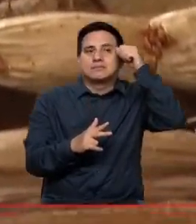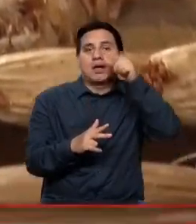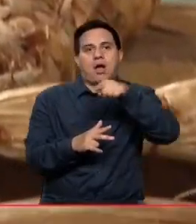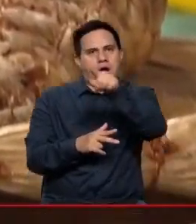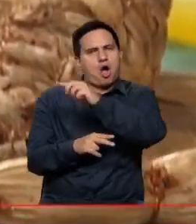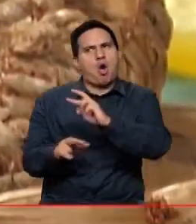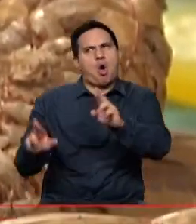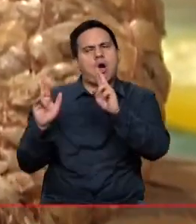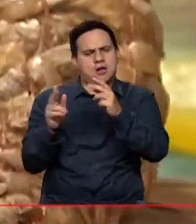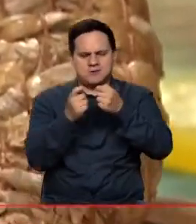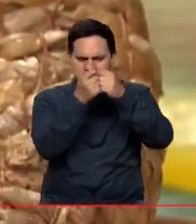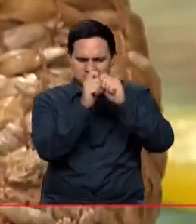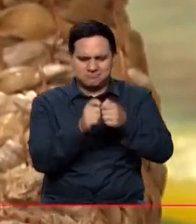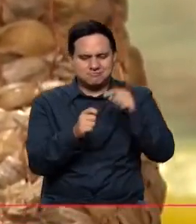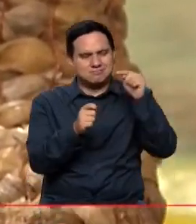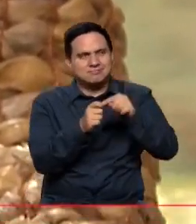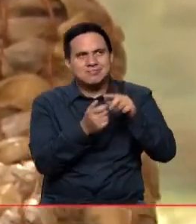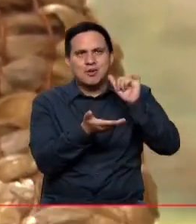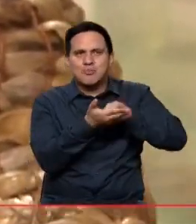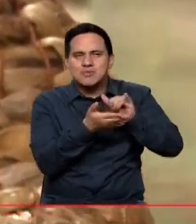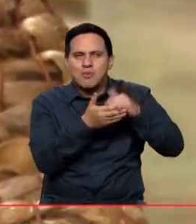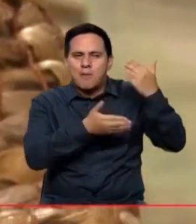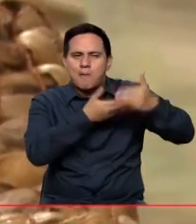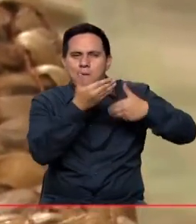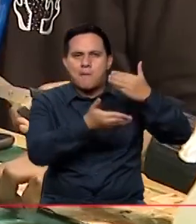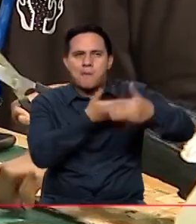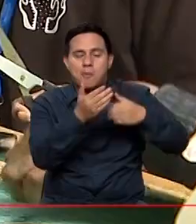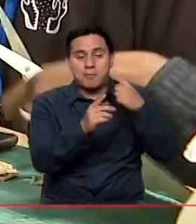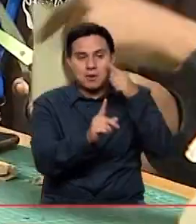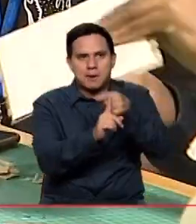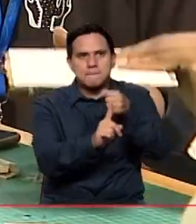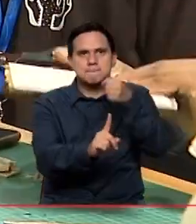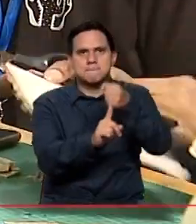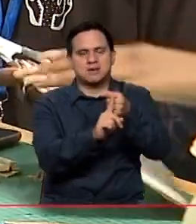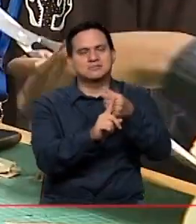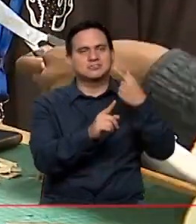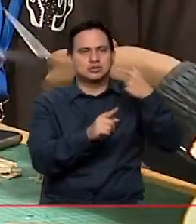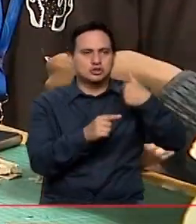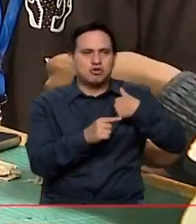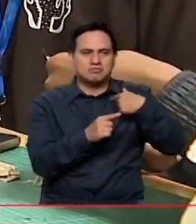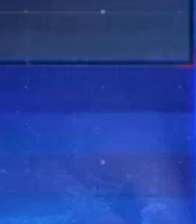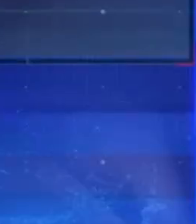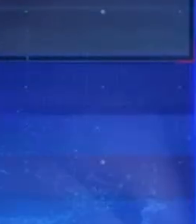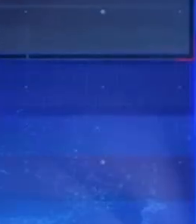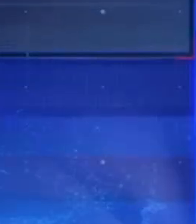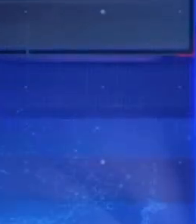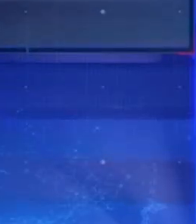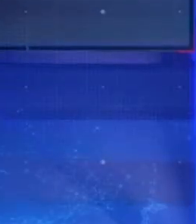tejiendo historias y tradición a través de piezas de impacto que reflejan su herencia cultural.